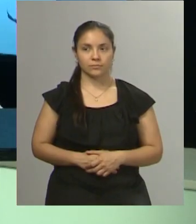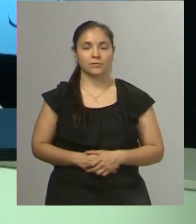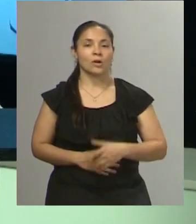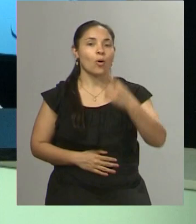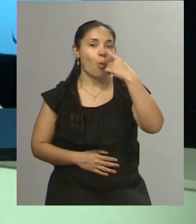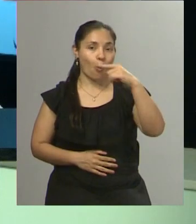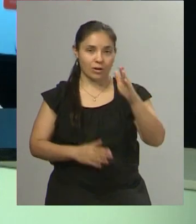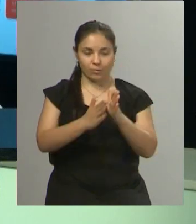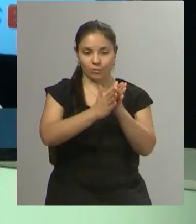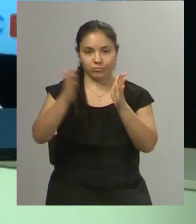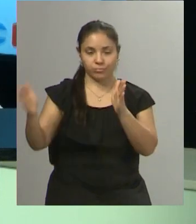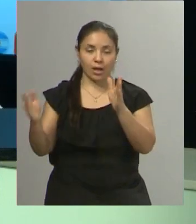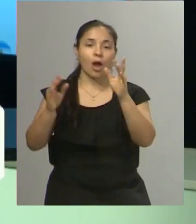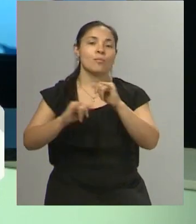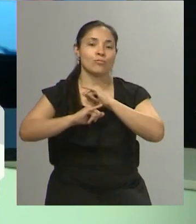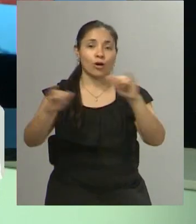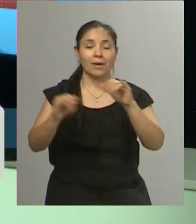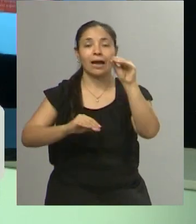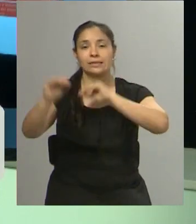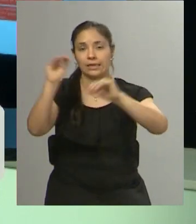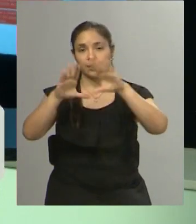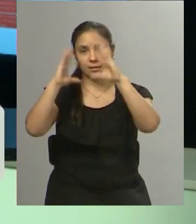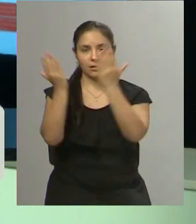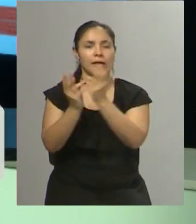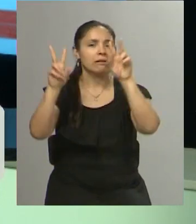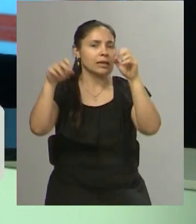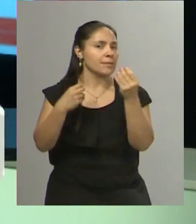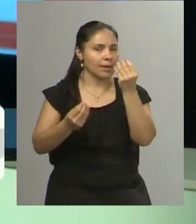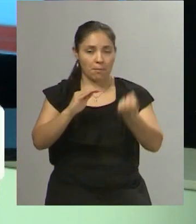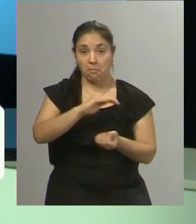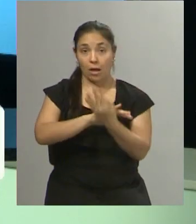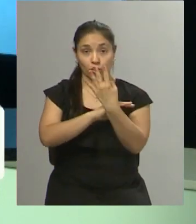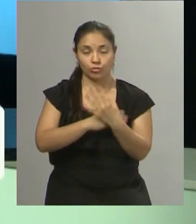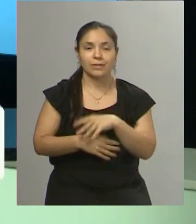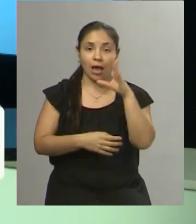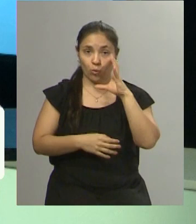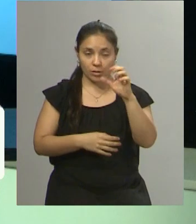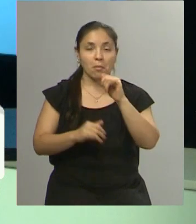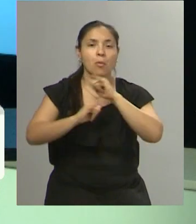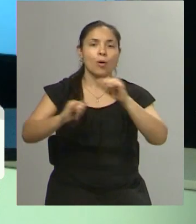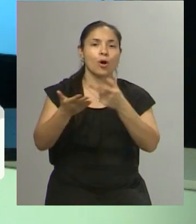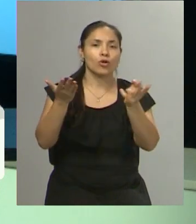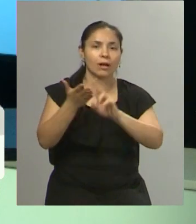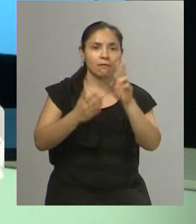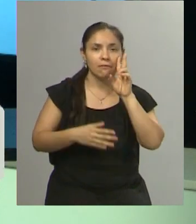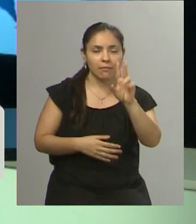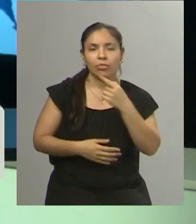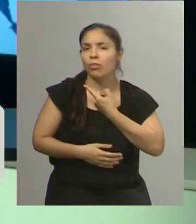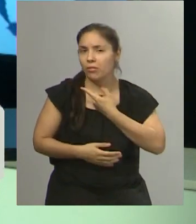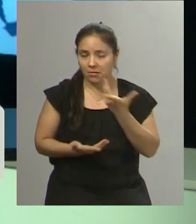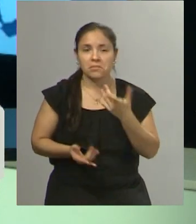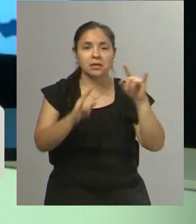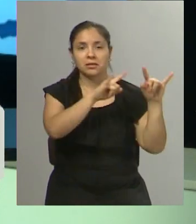Último tramo del programa aquí en Chat Internacional. Estamos hablando de Mercosur. Recuerden que si quieren volver a ver el programa lo pueden hacer en